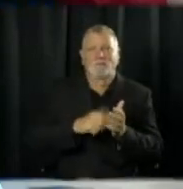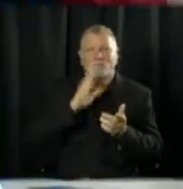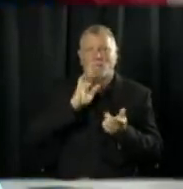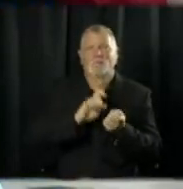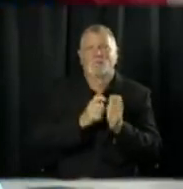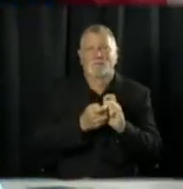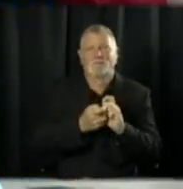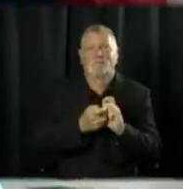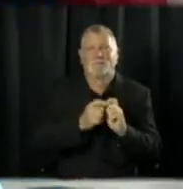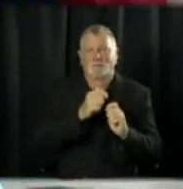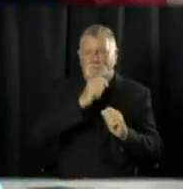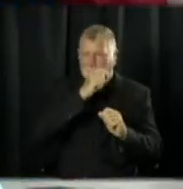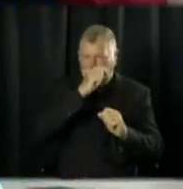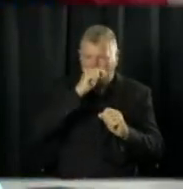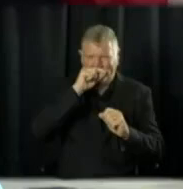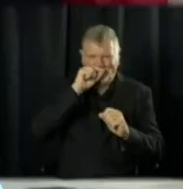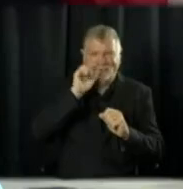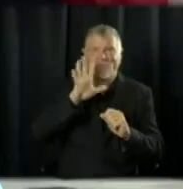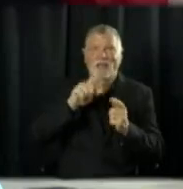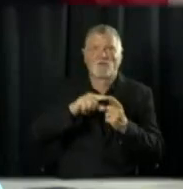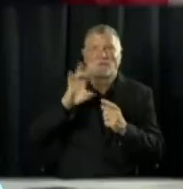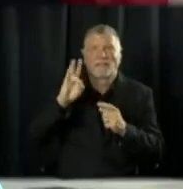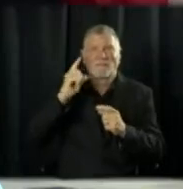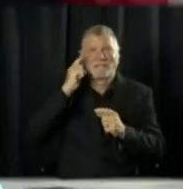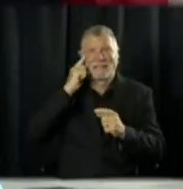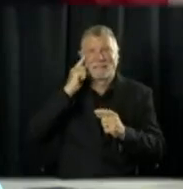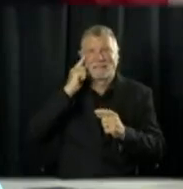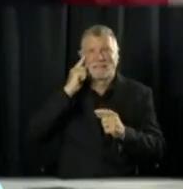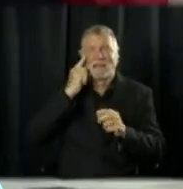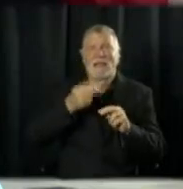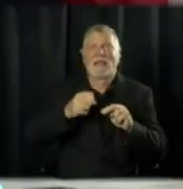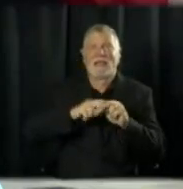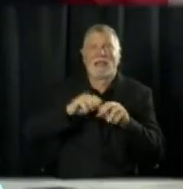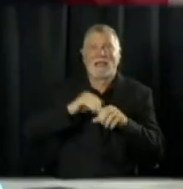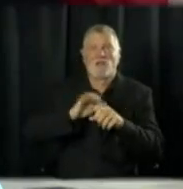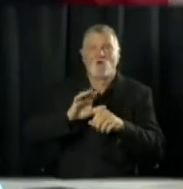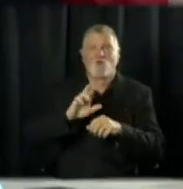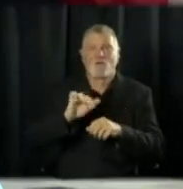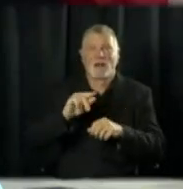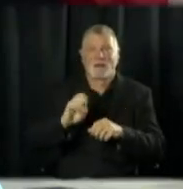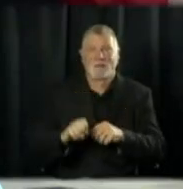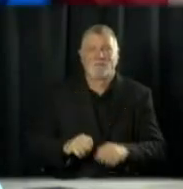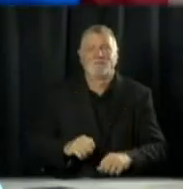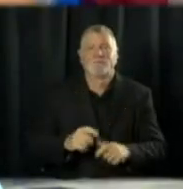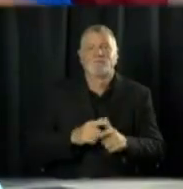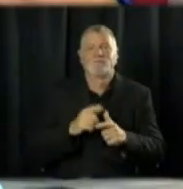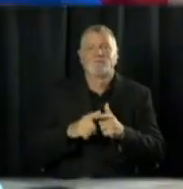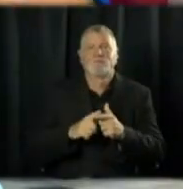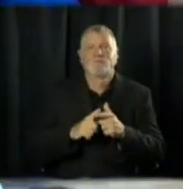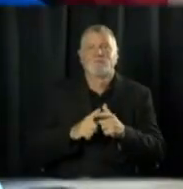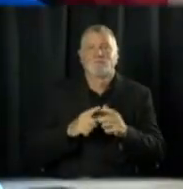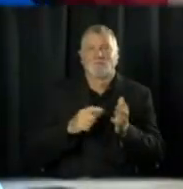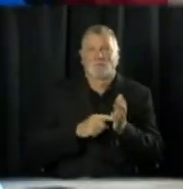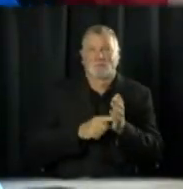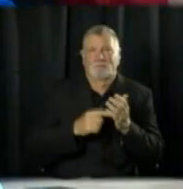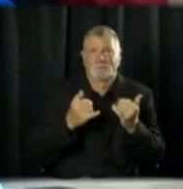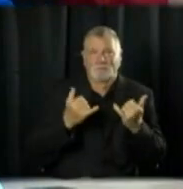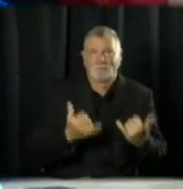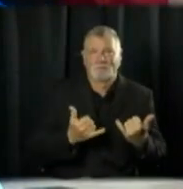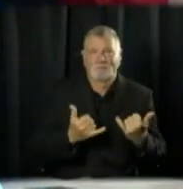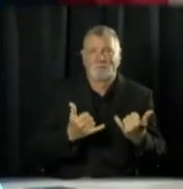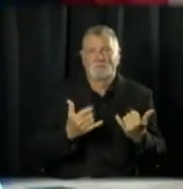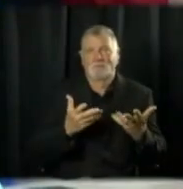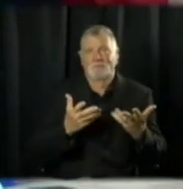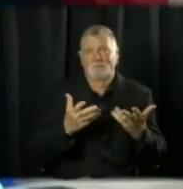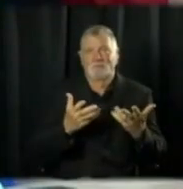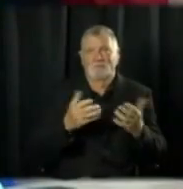y toda la deuda se trae. O sea, 5 o 7 centavos, pienso en un aumento en las tasas, y como la